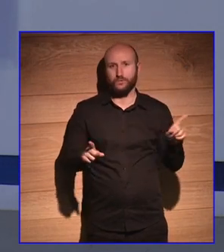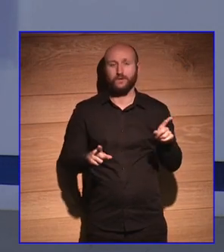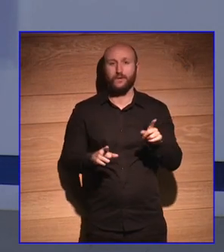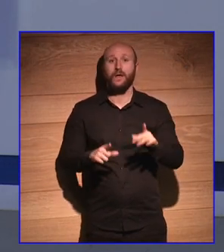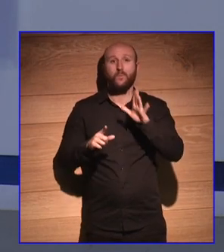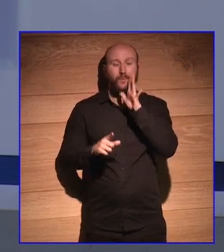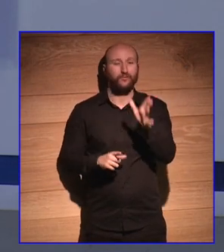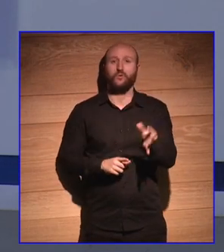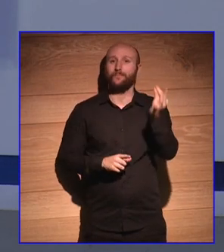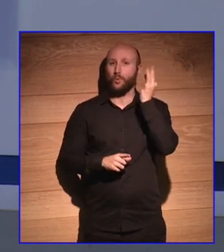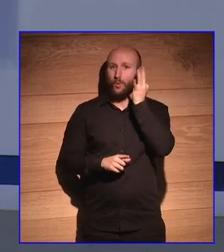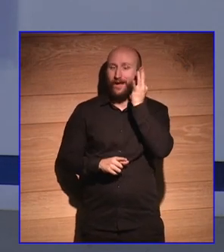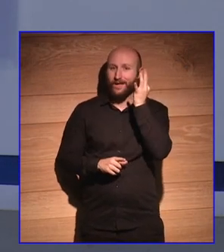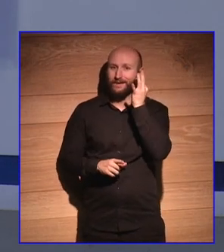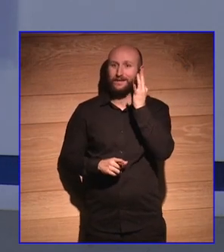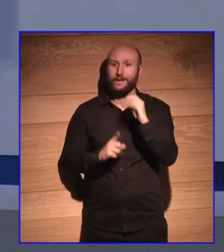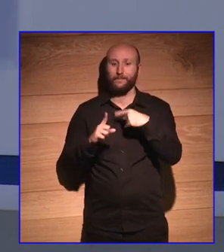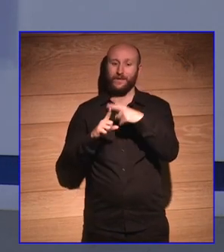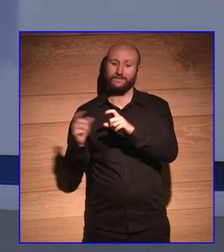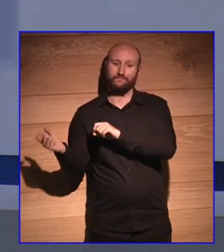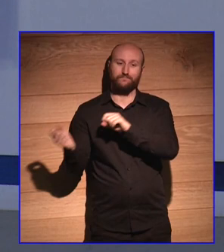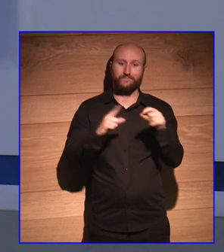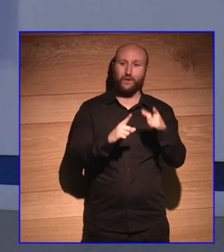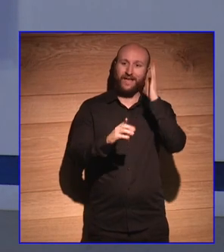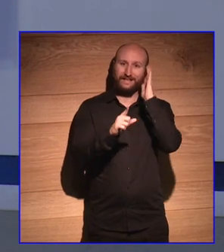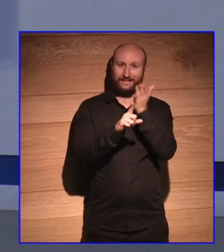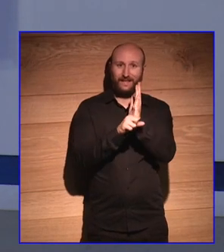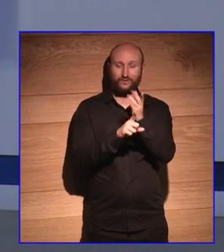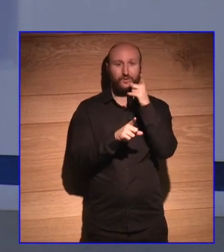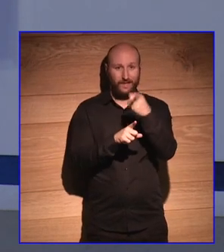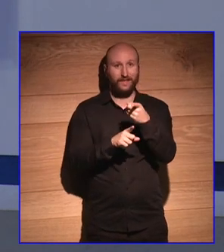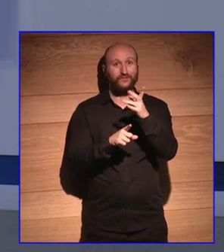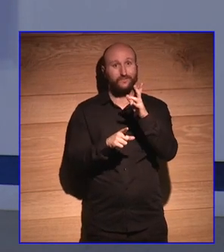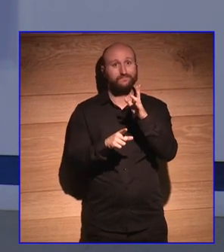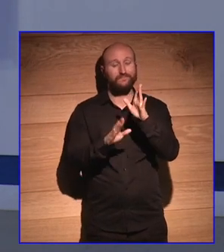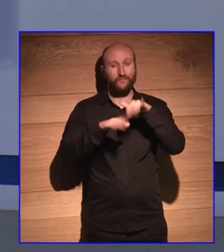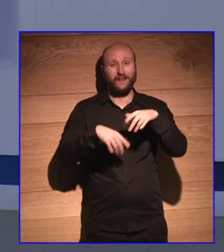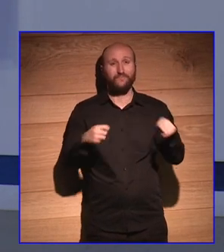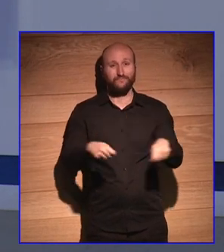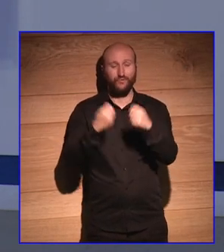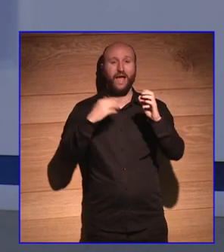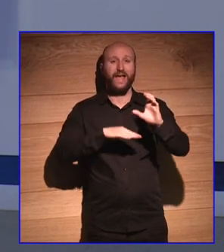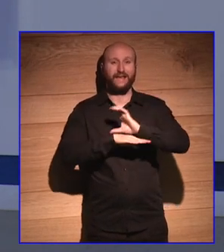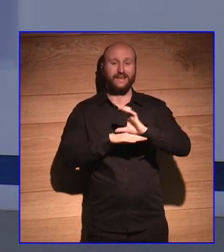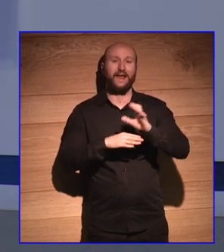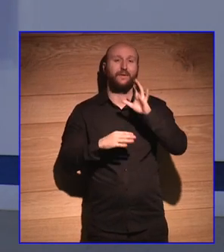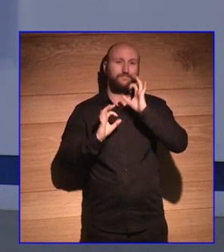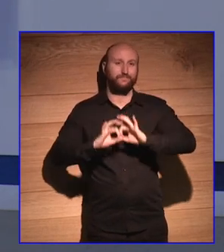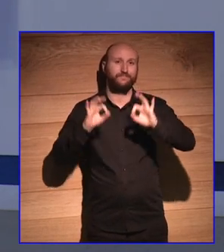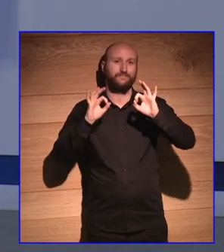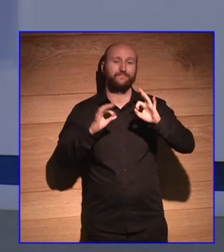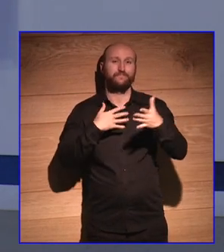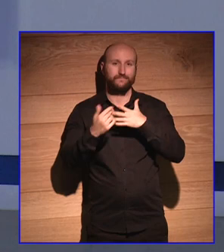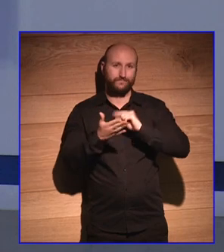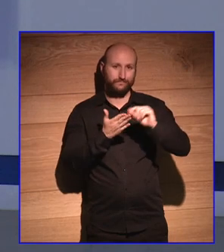condición de mujer y su todavía opaco ingreso psiquiátrico fueron determinantes en el truncamiento de su carrera con positiva y en el posterior olvido